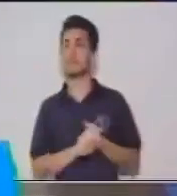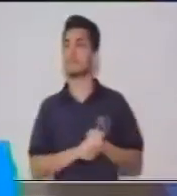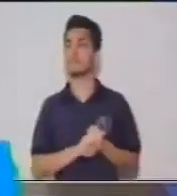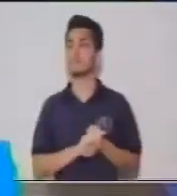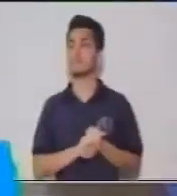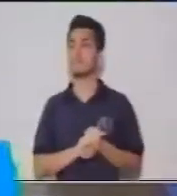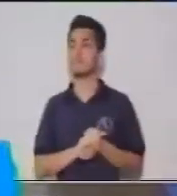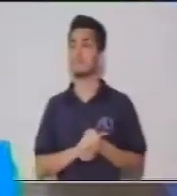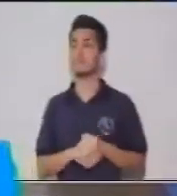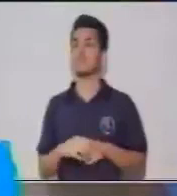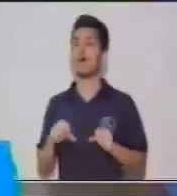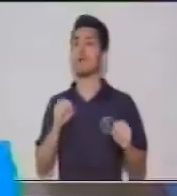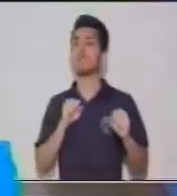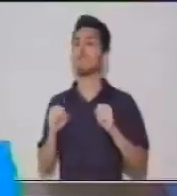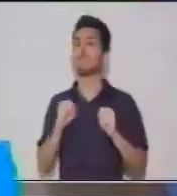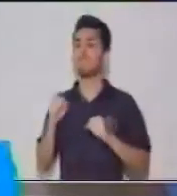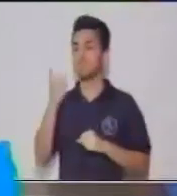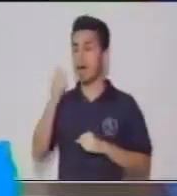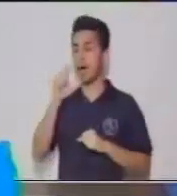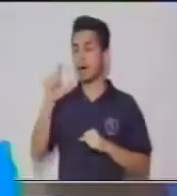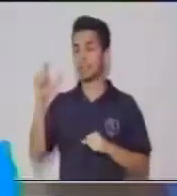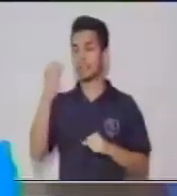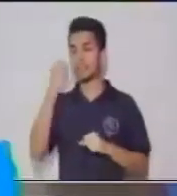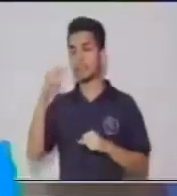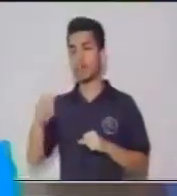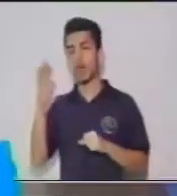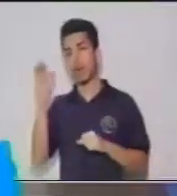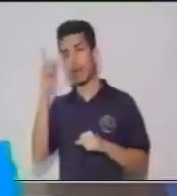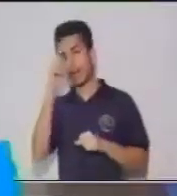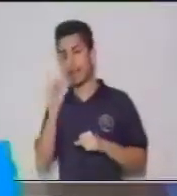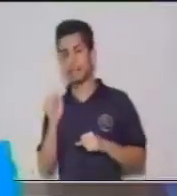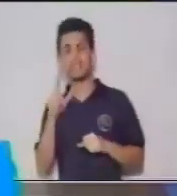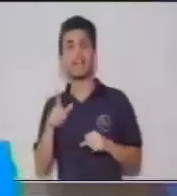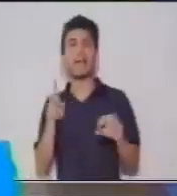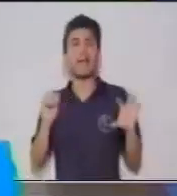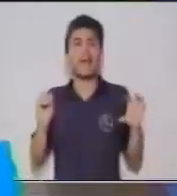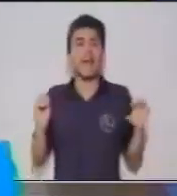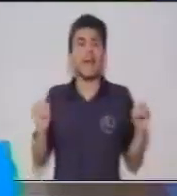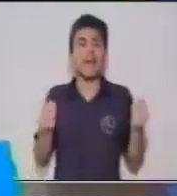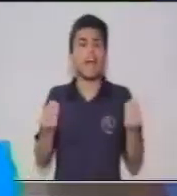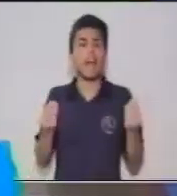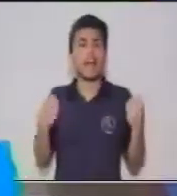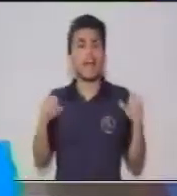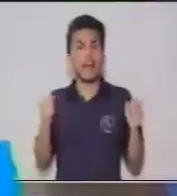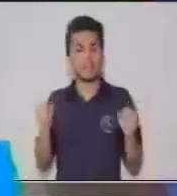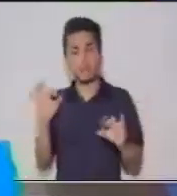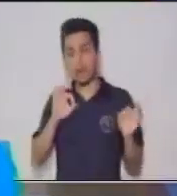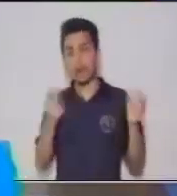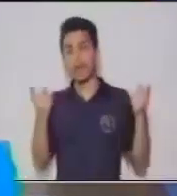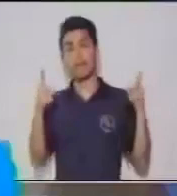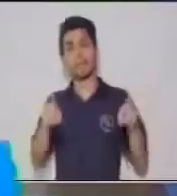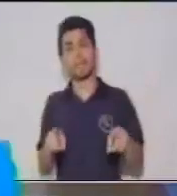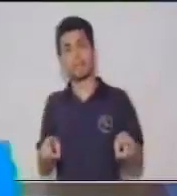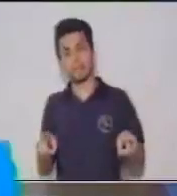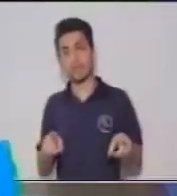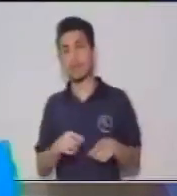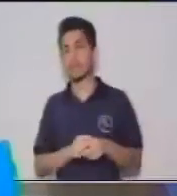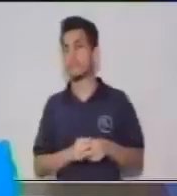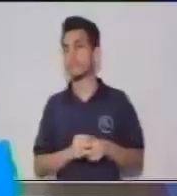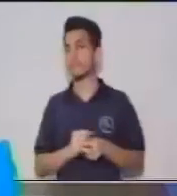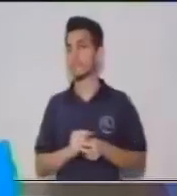las acciones, que son los sucesos o los hechos que se están llevando a cabo dentro de la misma. El